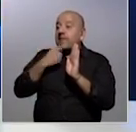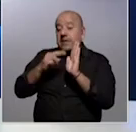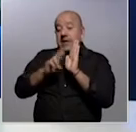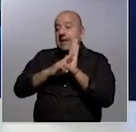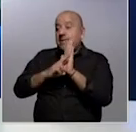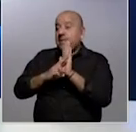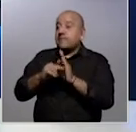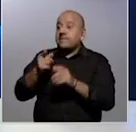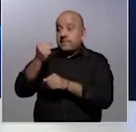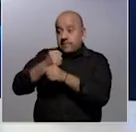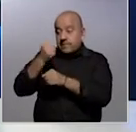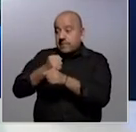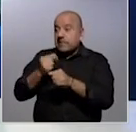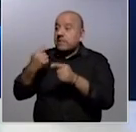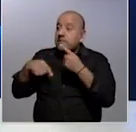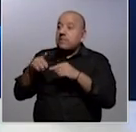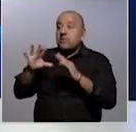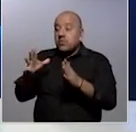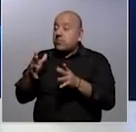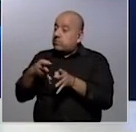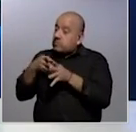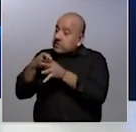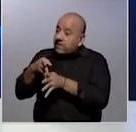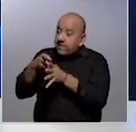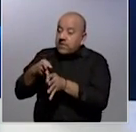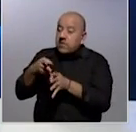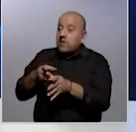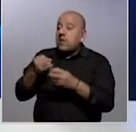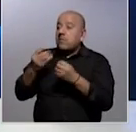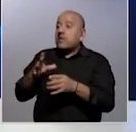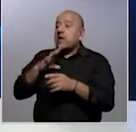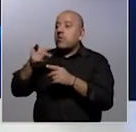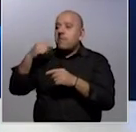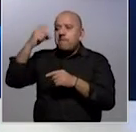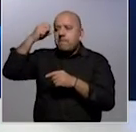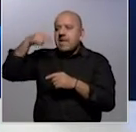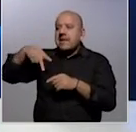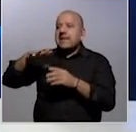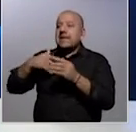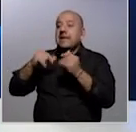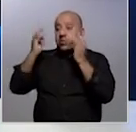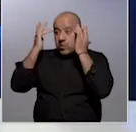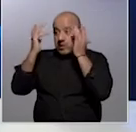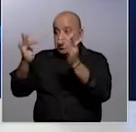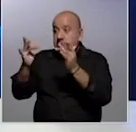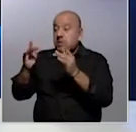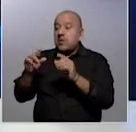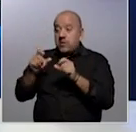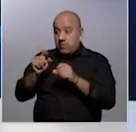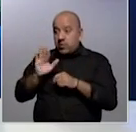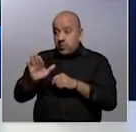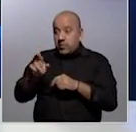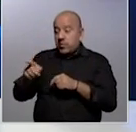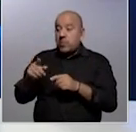de hecho se está trabajando pero con desafíos porque está planteado hasta un plan plan de educación es éste específica no y